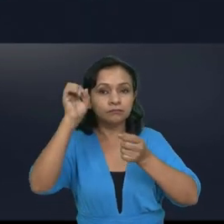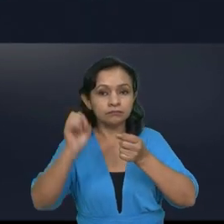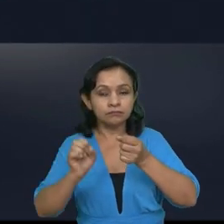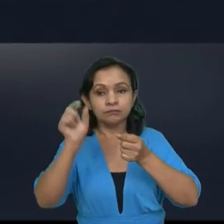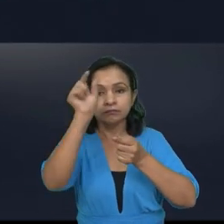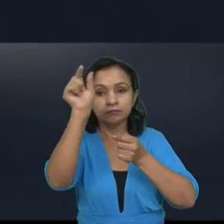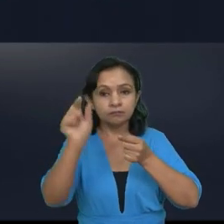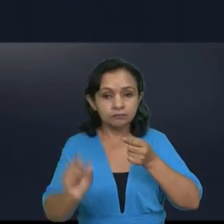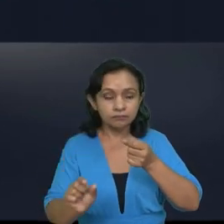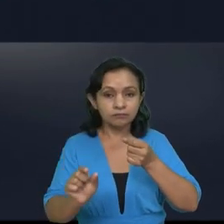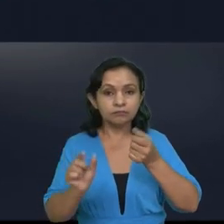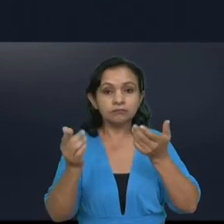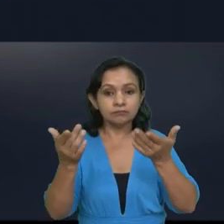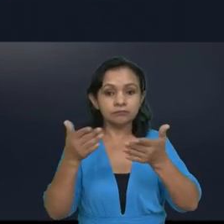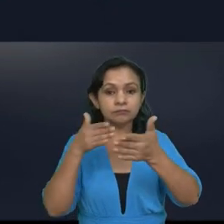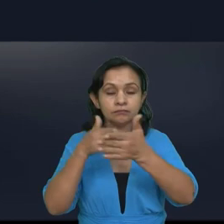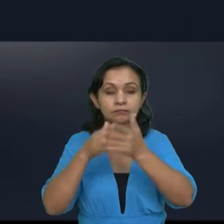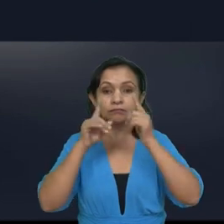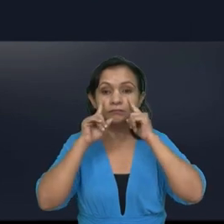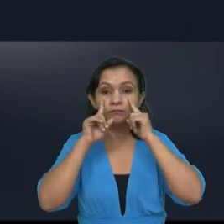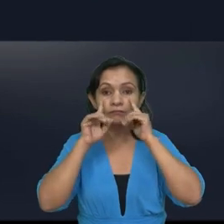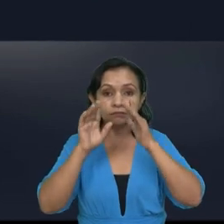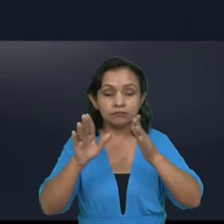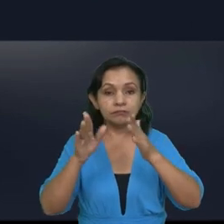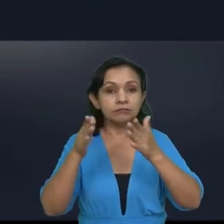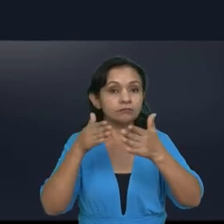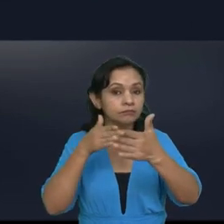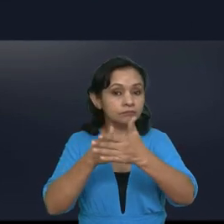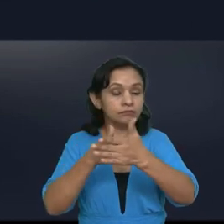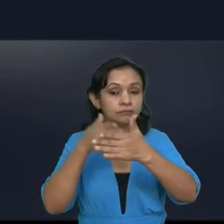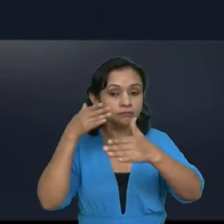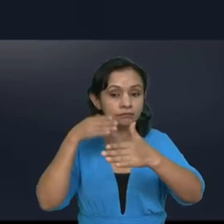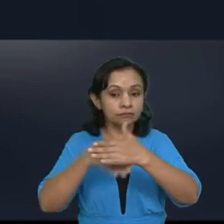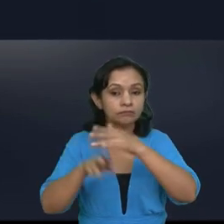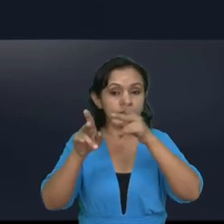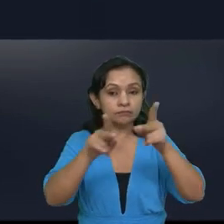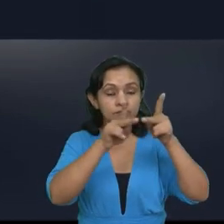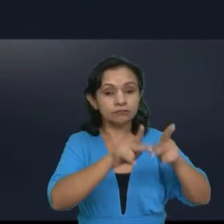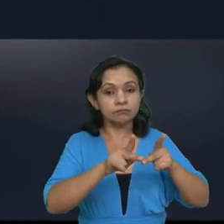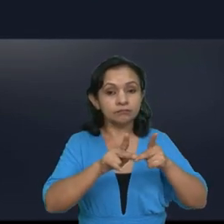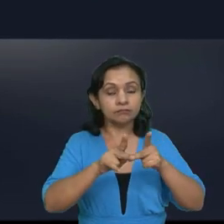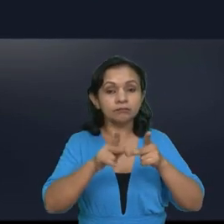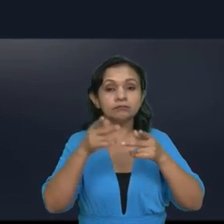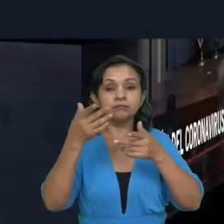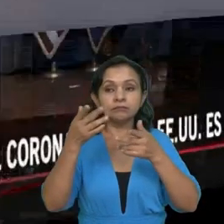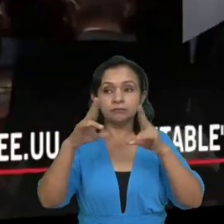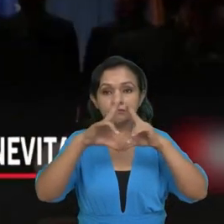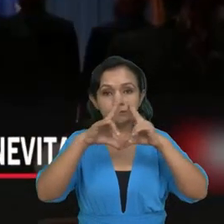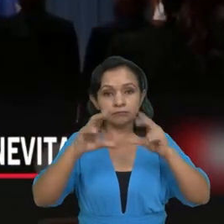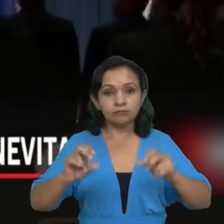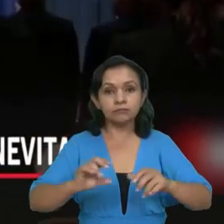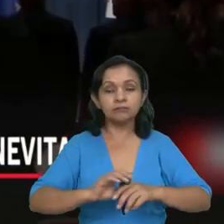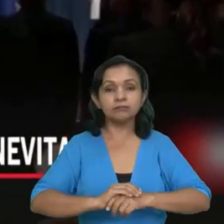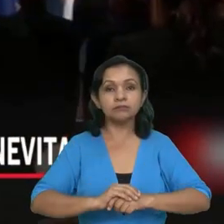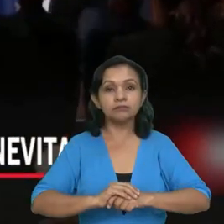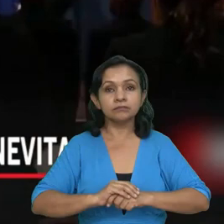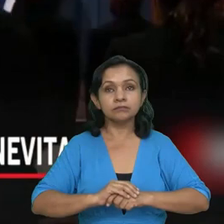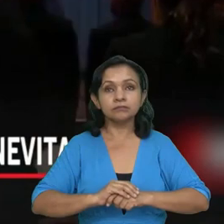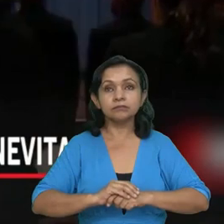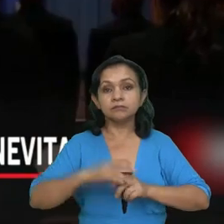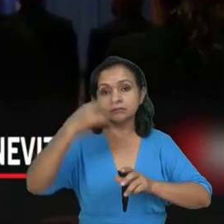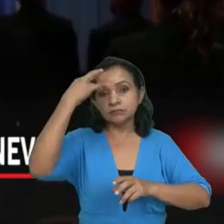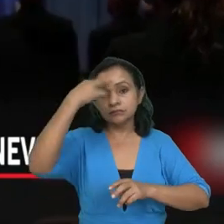italia como parte de las medidas de emergencia para impedir el ingreso del cob y 19 a este país los